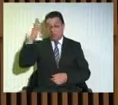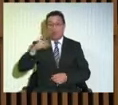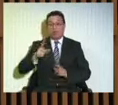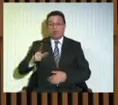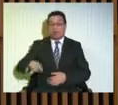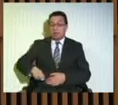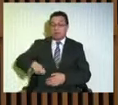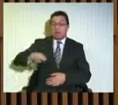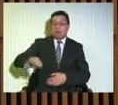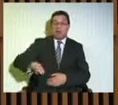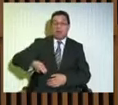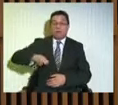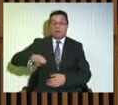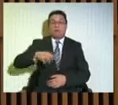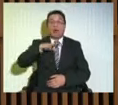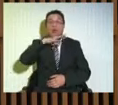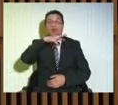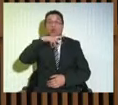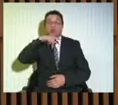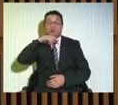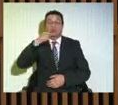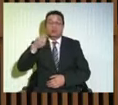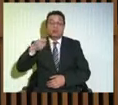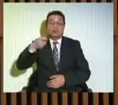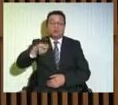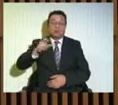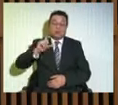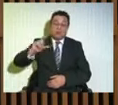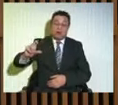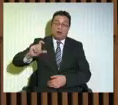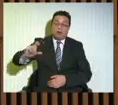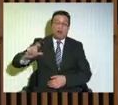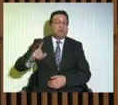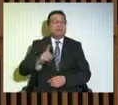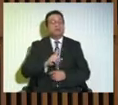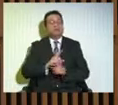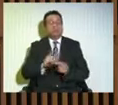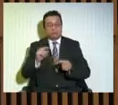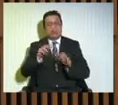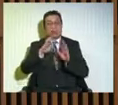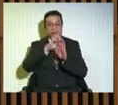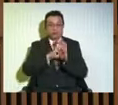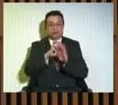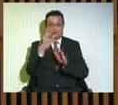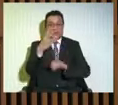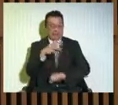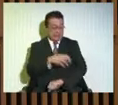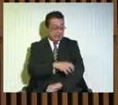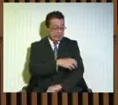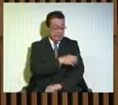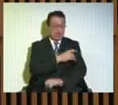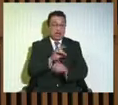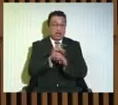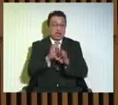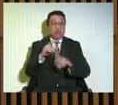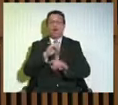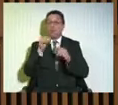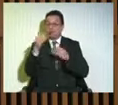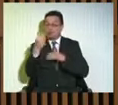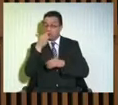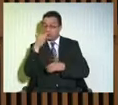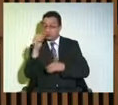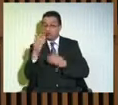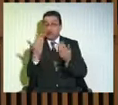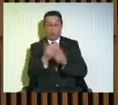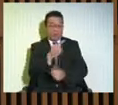estar pagando tarifa de adulto. Hemos comenzado un proyecto que ya funciona en 3 regiones y queremos estar pronto en todo el país, que